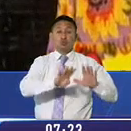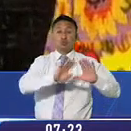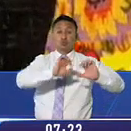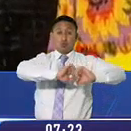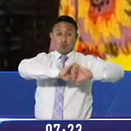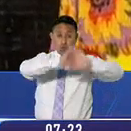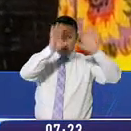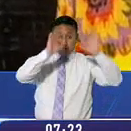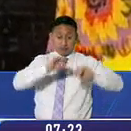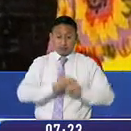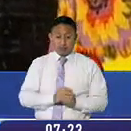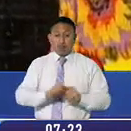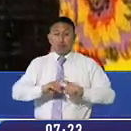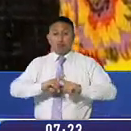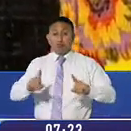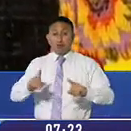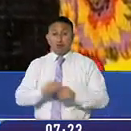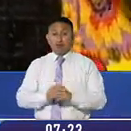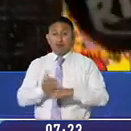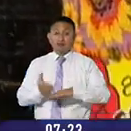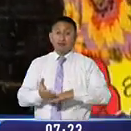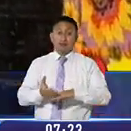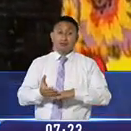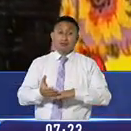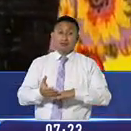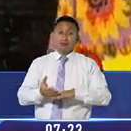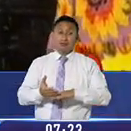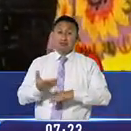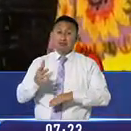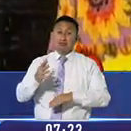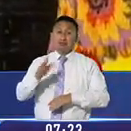estamos cerrando más temprano. ¿A qué hora? A eso de las